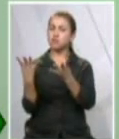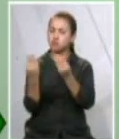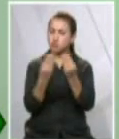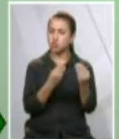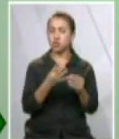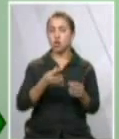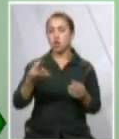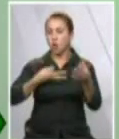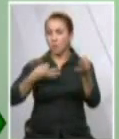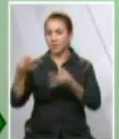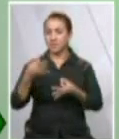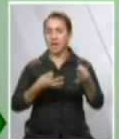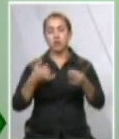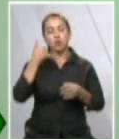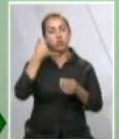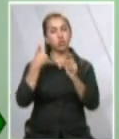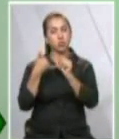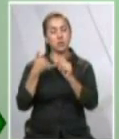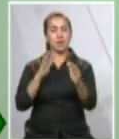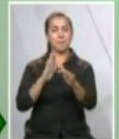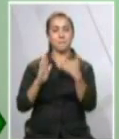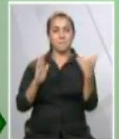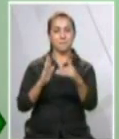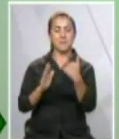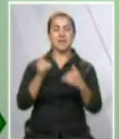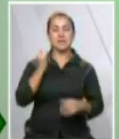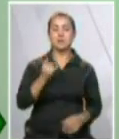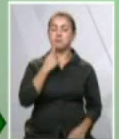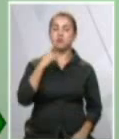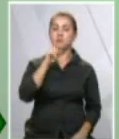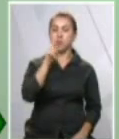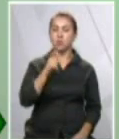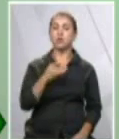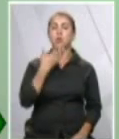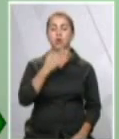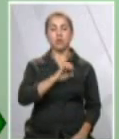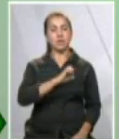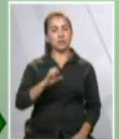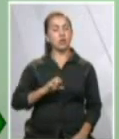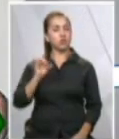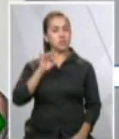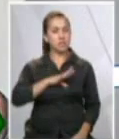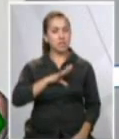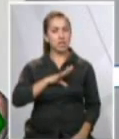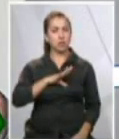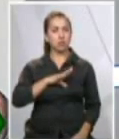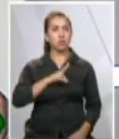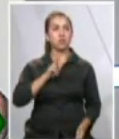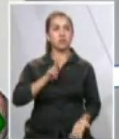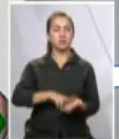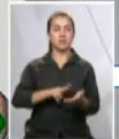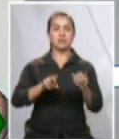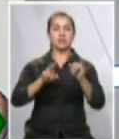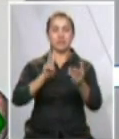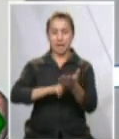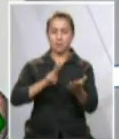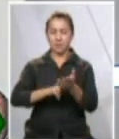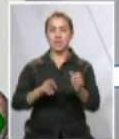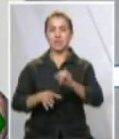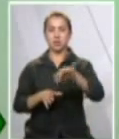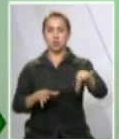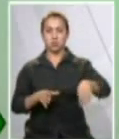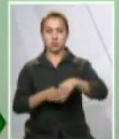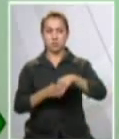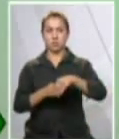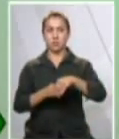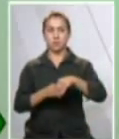hay muchos comentarios por Twitter, mails, todos que nos han llegado y siempre nos preguntan cuándo el Estado chileno se va a hacer realmente inclusivo. ¿En qué